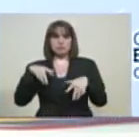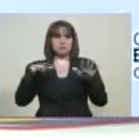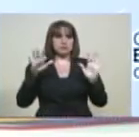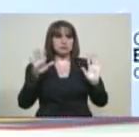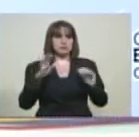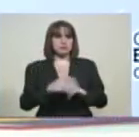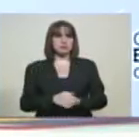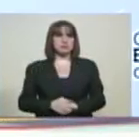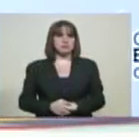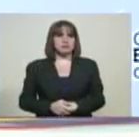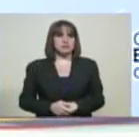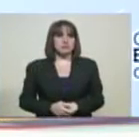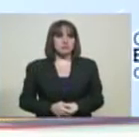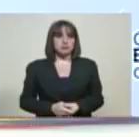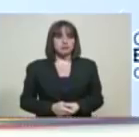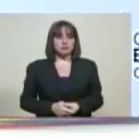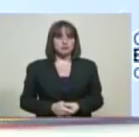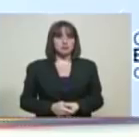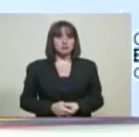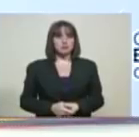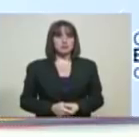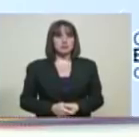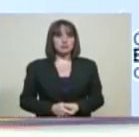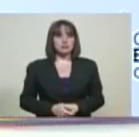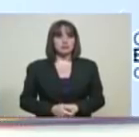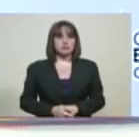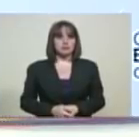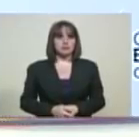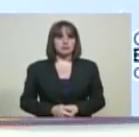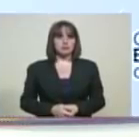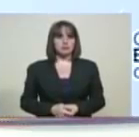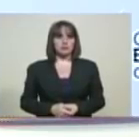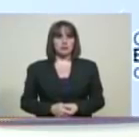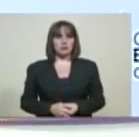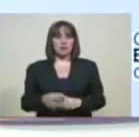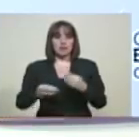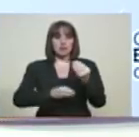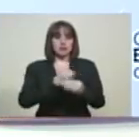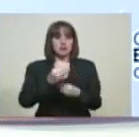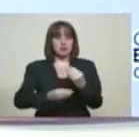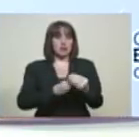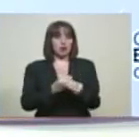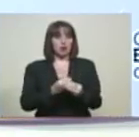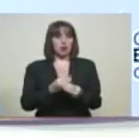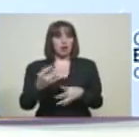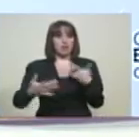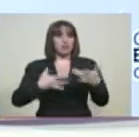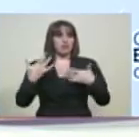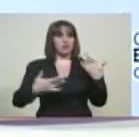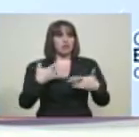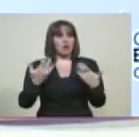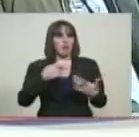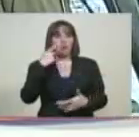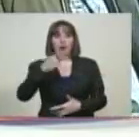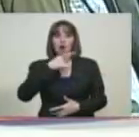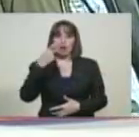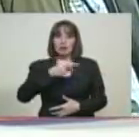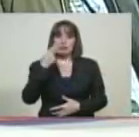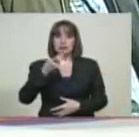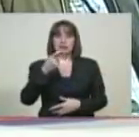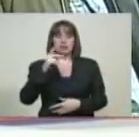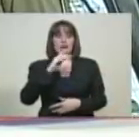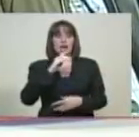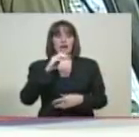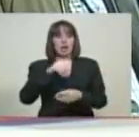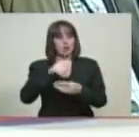la garra ga bueno actividad política electoral y abandonaron las